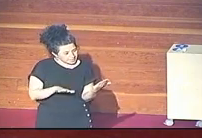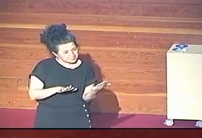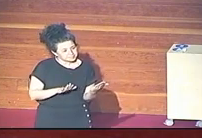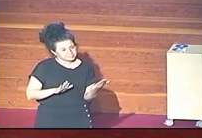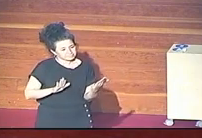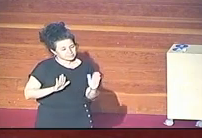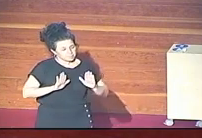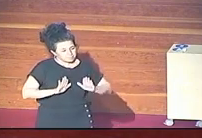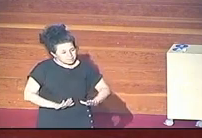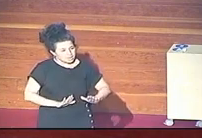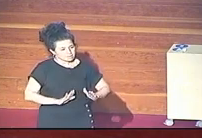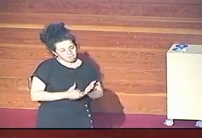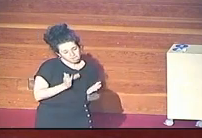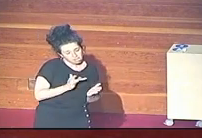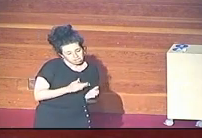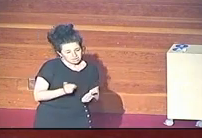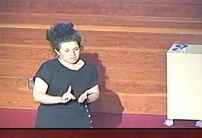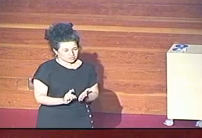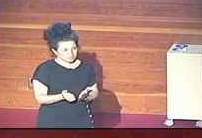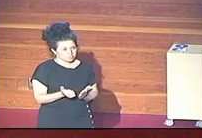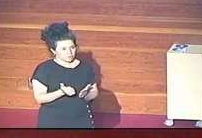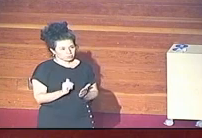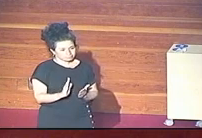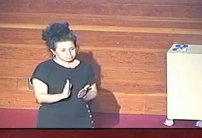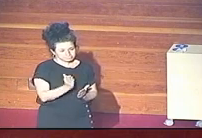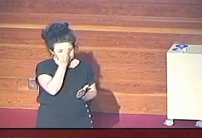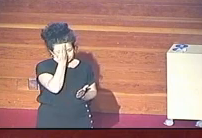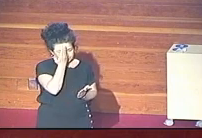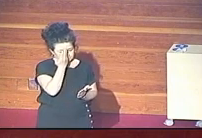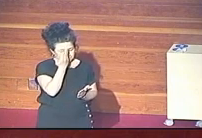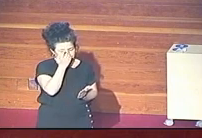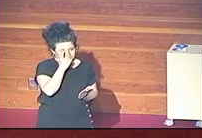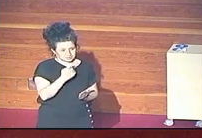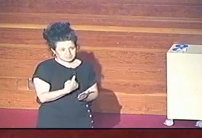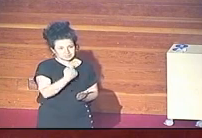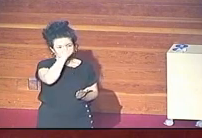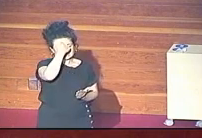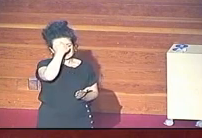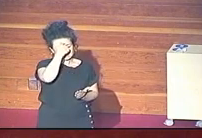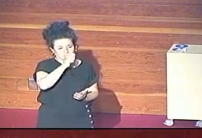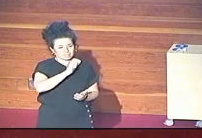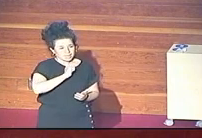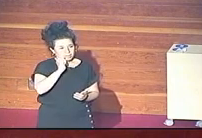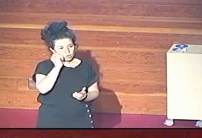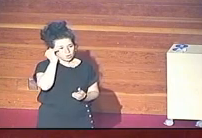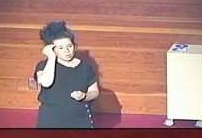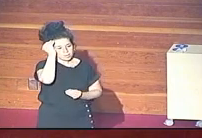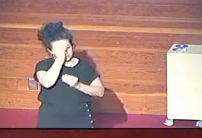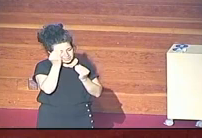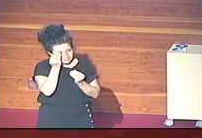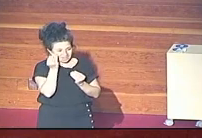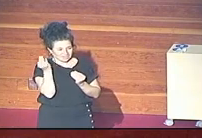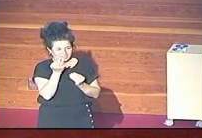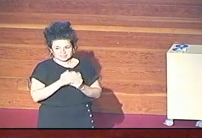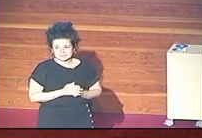con tanta rapidez no es como un impacto y que hace pues pensarlo dos veces no la